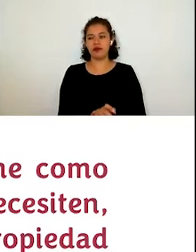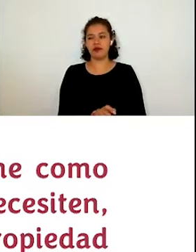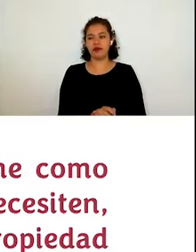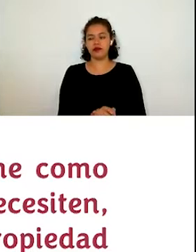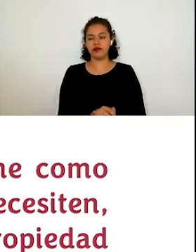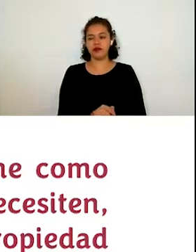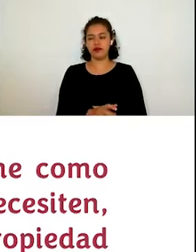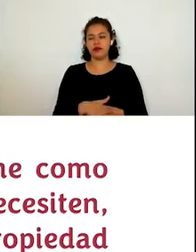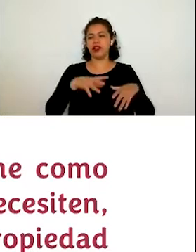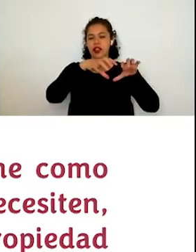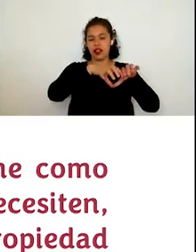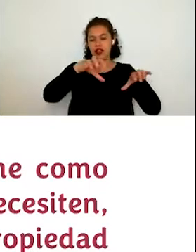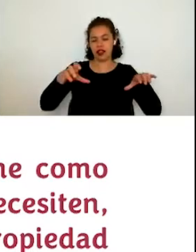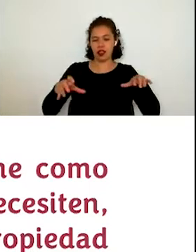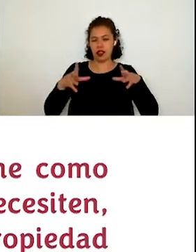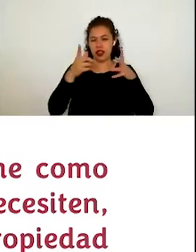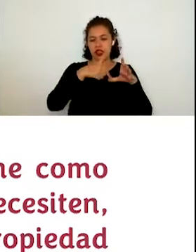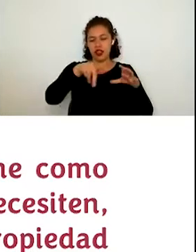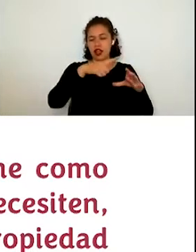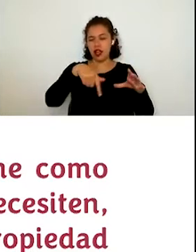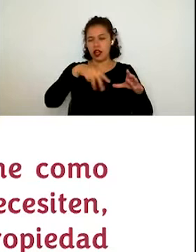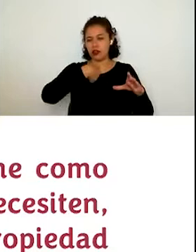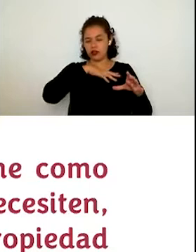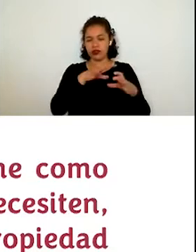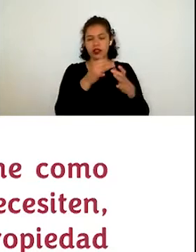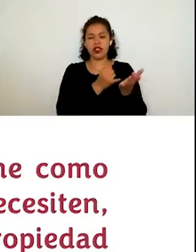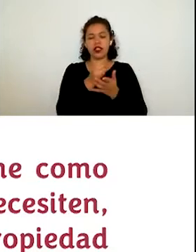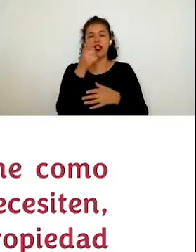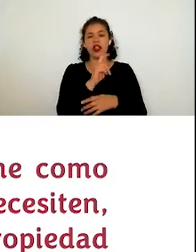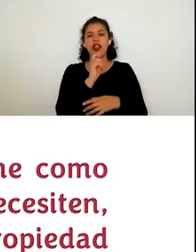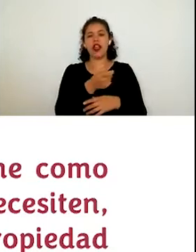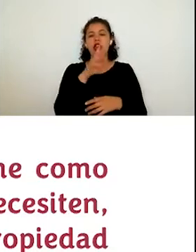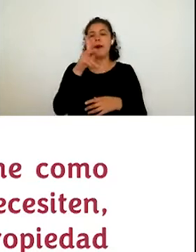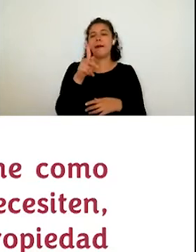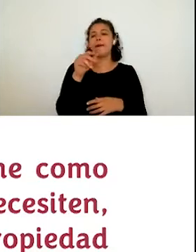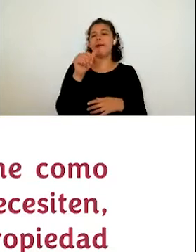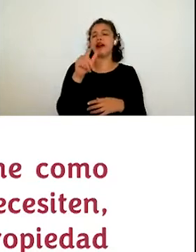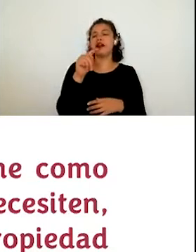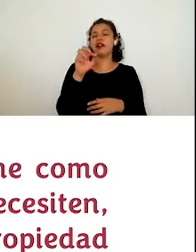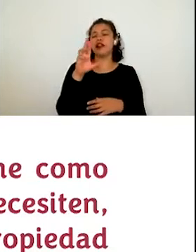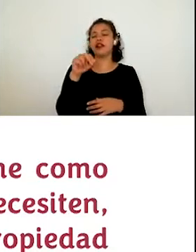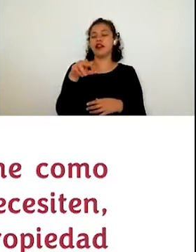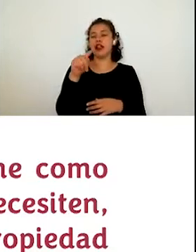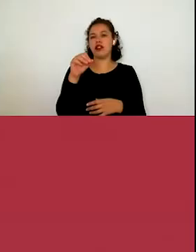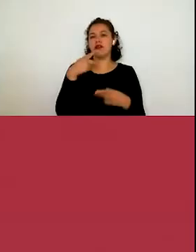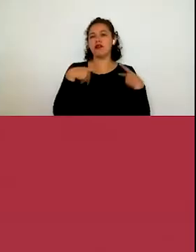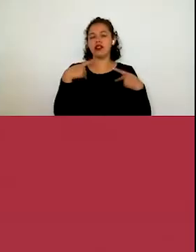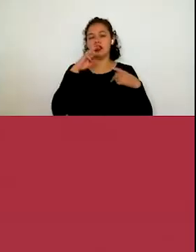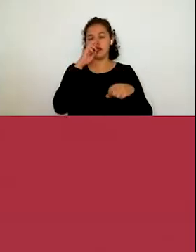a encargarse de la administración de esos bienes, lo define como patronato. La siguiente, por favor.